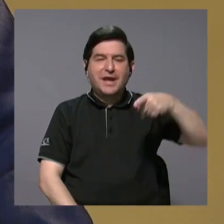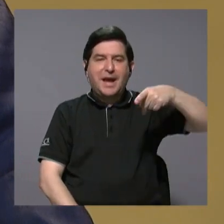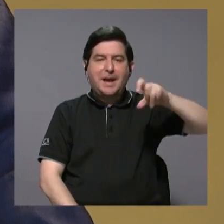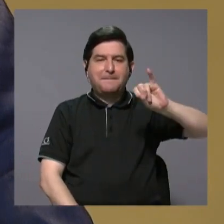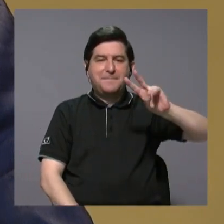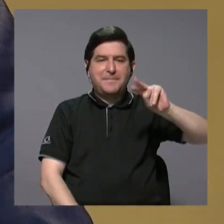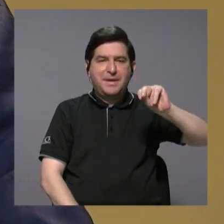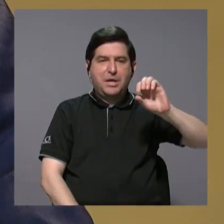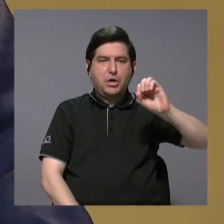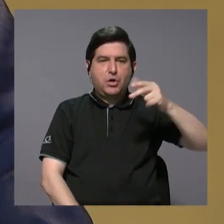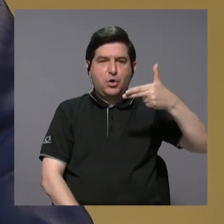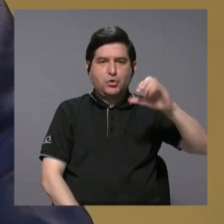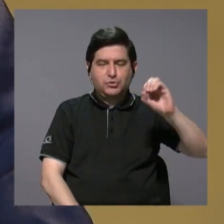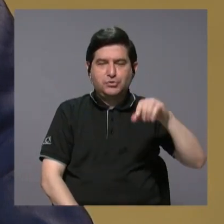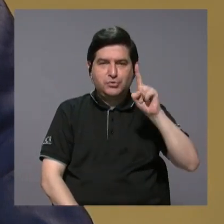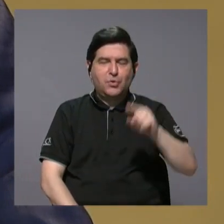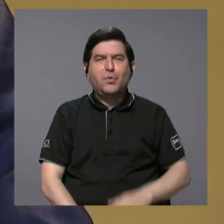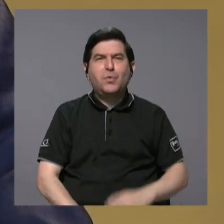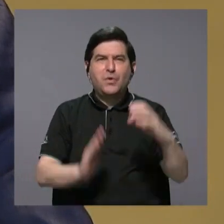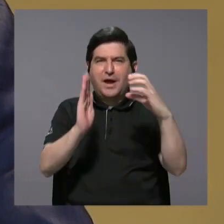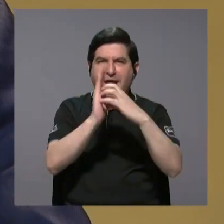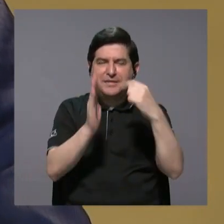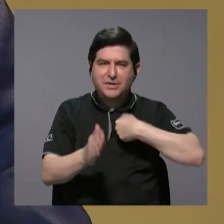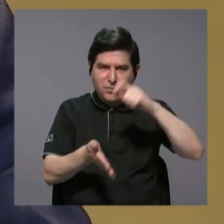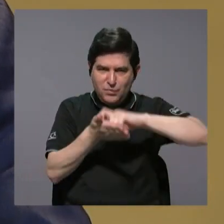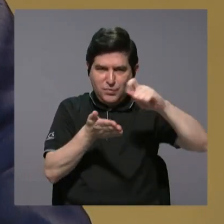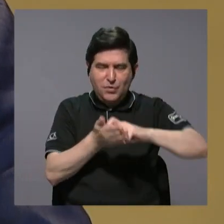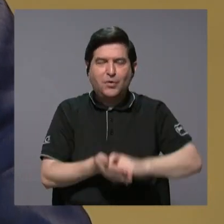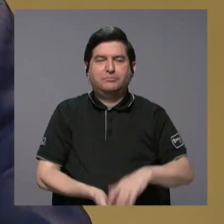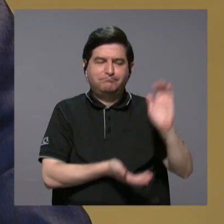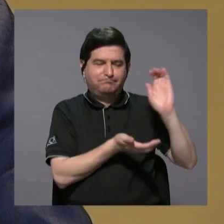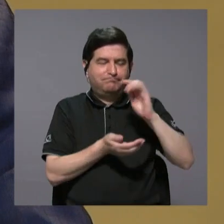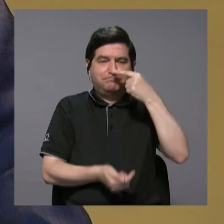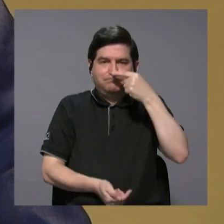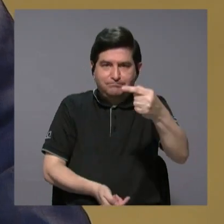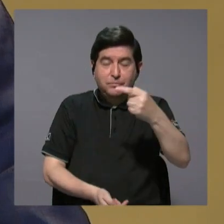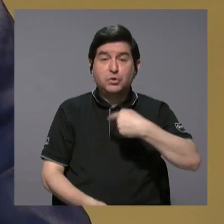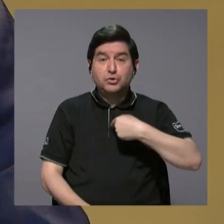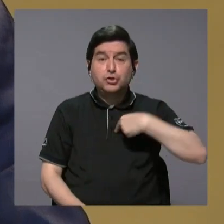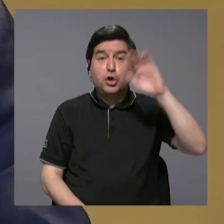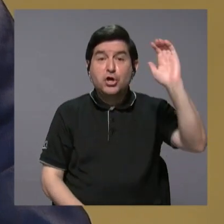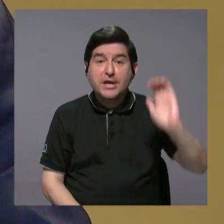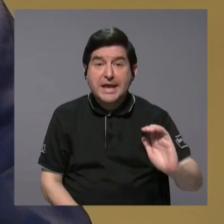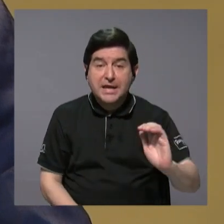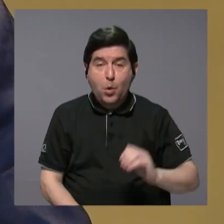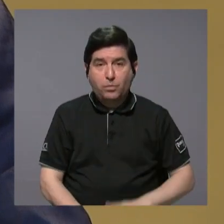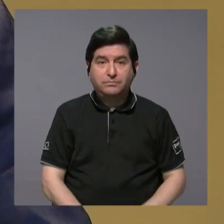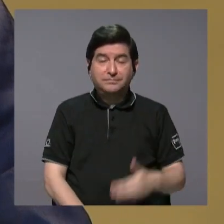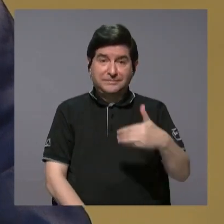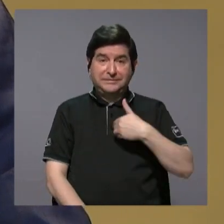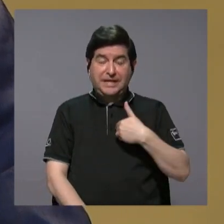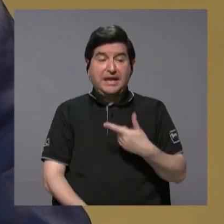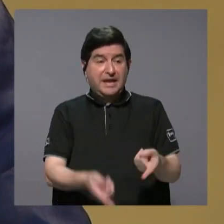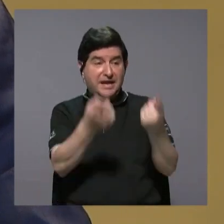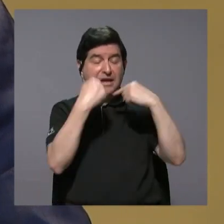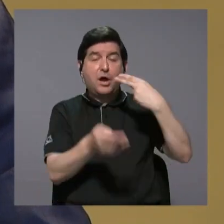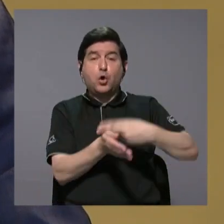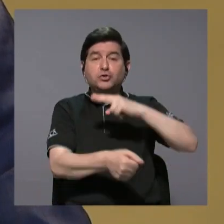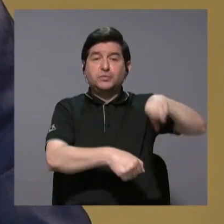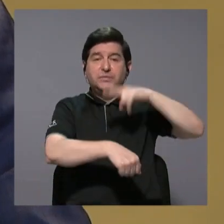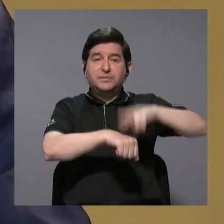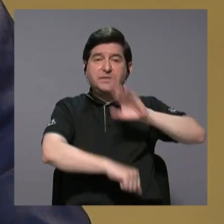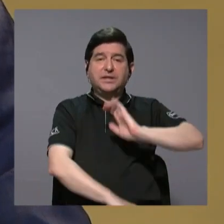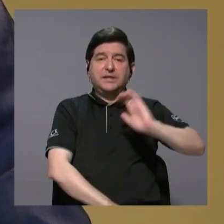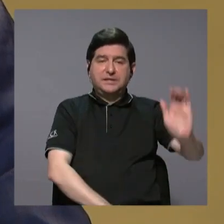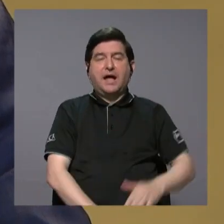está en un articulito que escribí hace unos días. Cuando yo era niño, tenía que venir al Hospital Nacional de